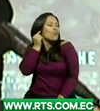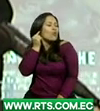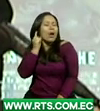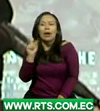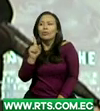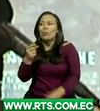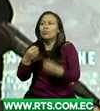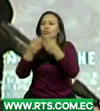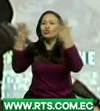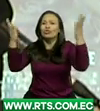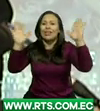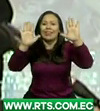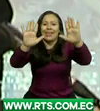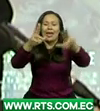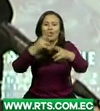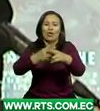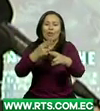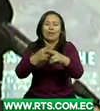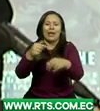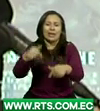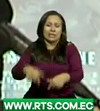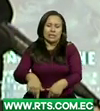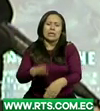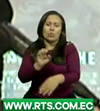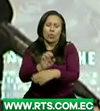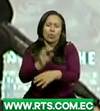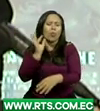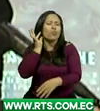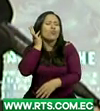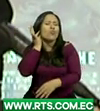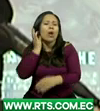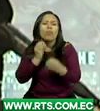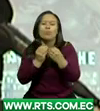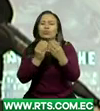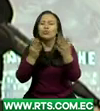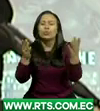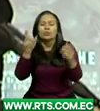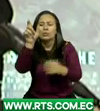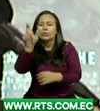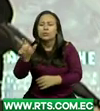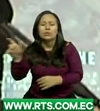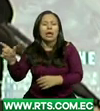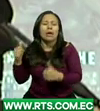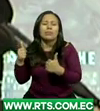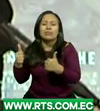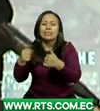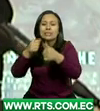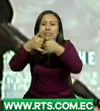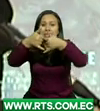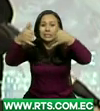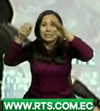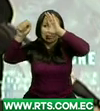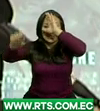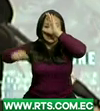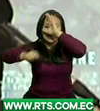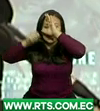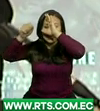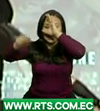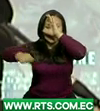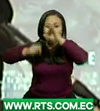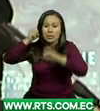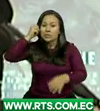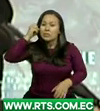puedo nombrar 10 nombres aquí, seguro lo puedo hacer. De mujeres que están haciendo cine y que además dentro de la